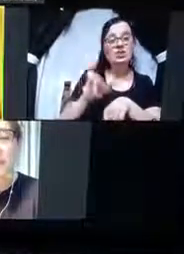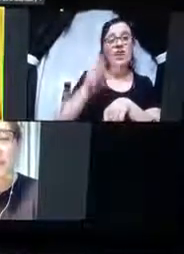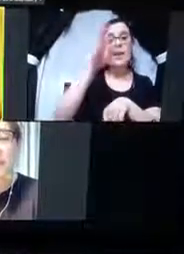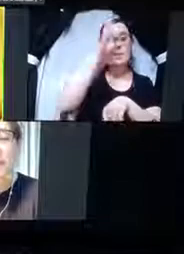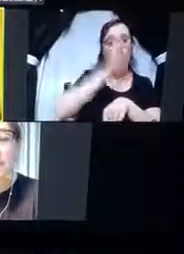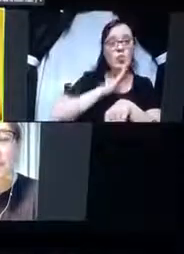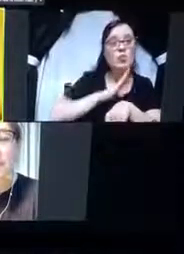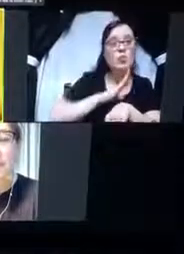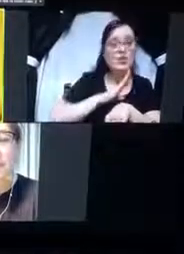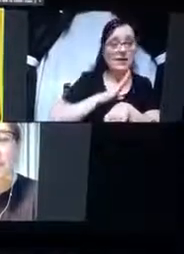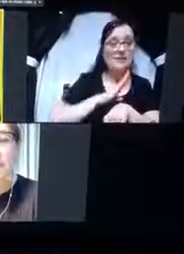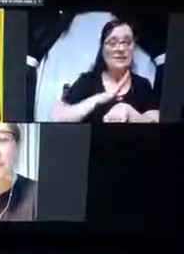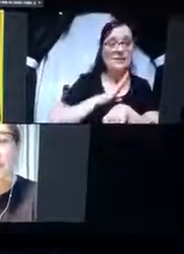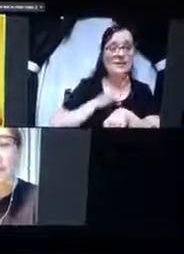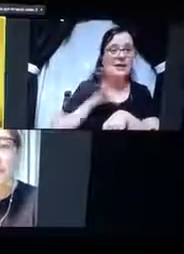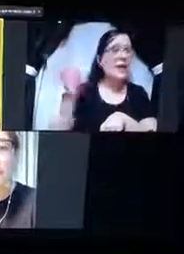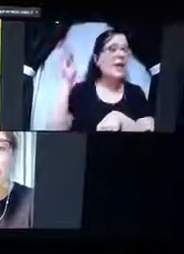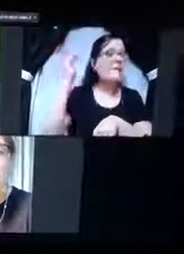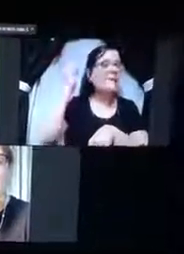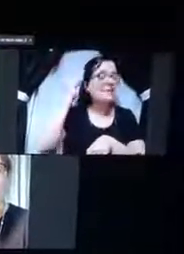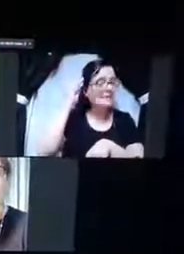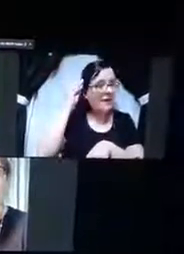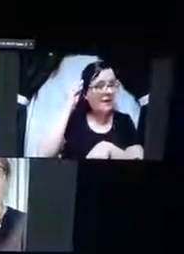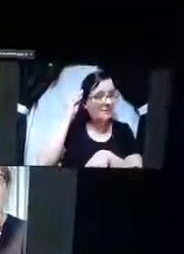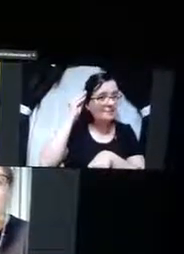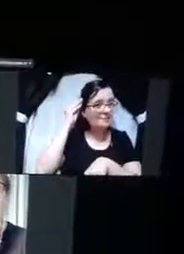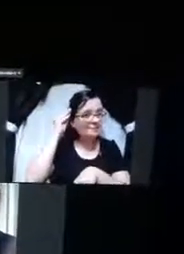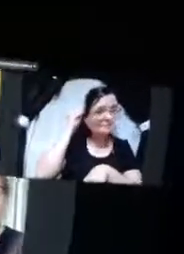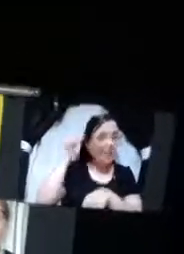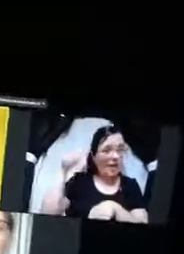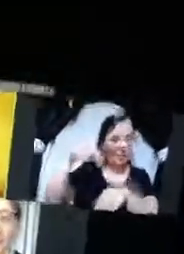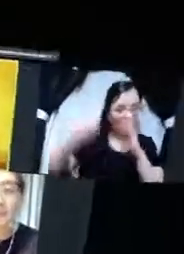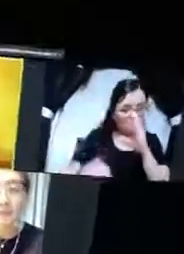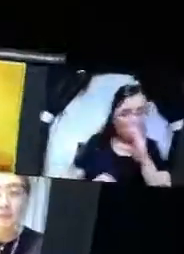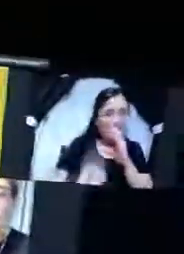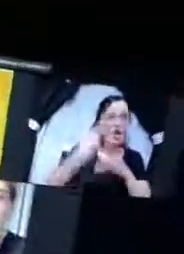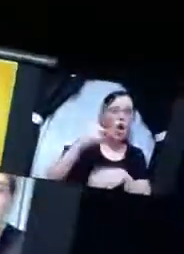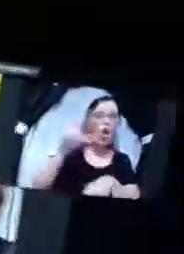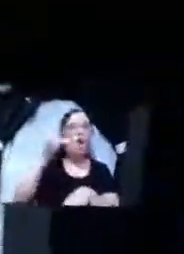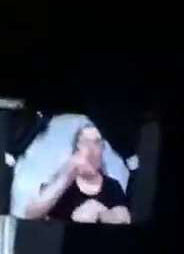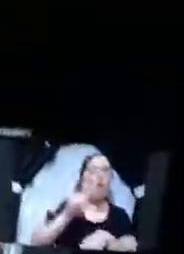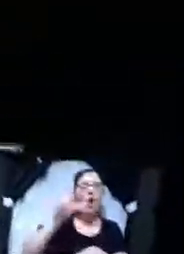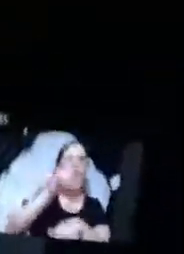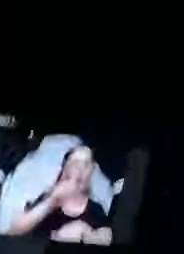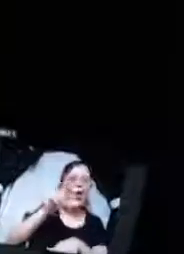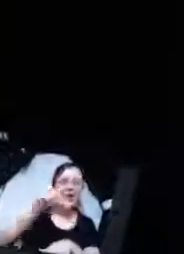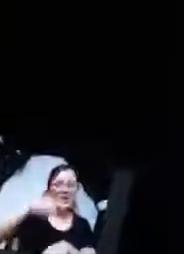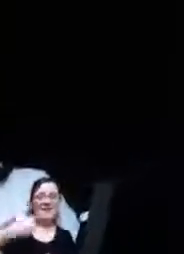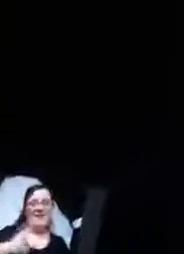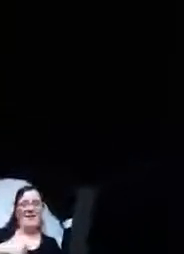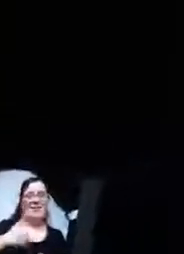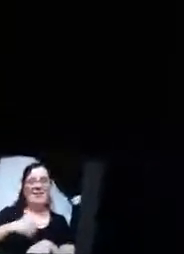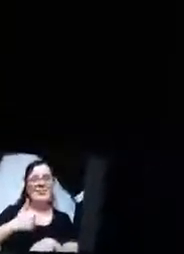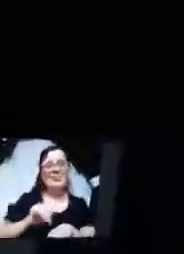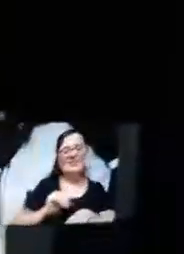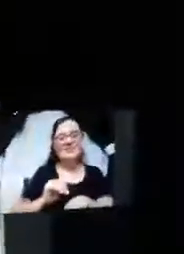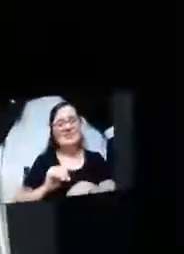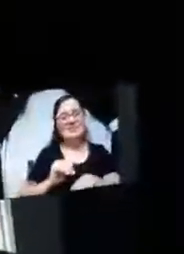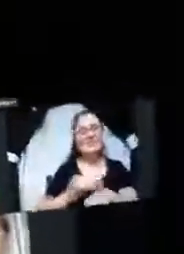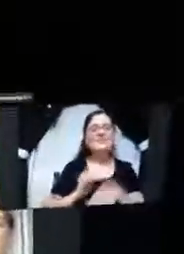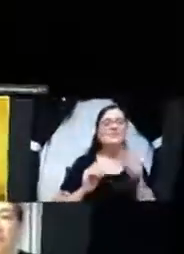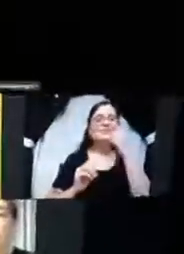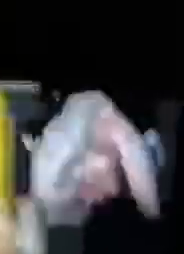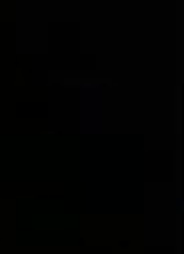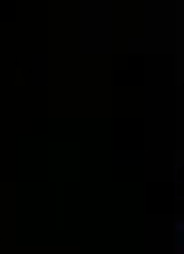implantada de adulta, trajo a Argentina de la mano de Bruna y trajo la conexión con el Colegio de Logogenistas